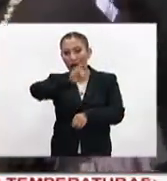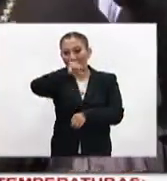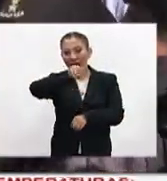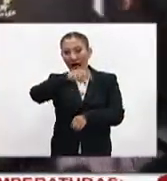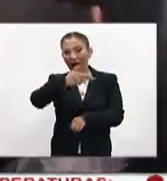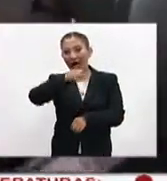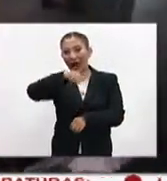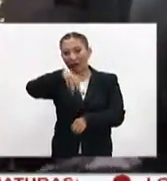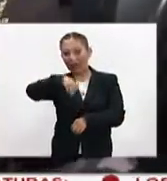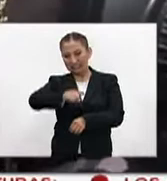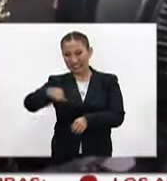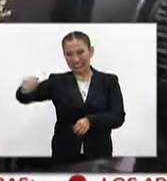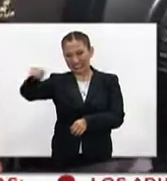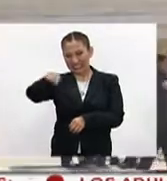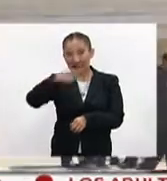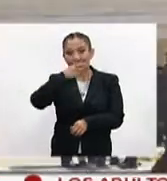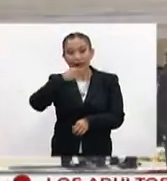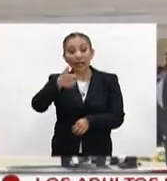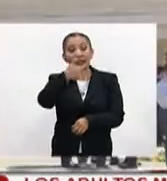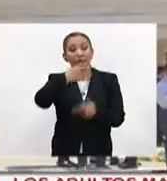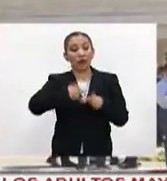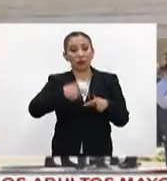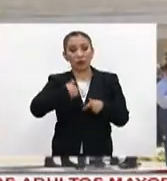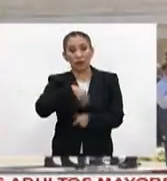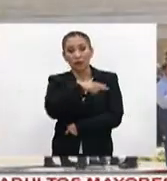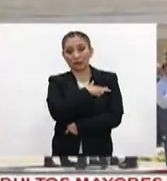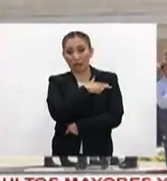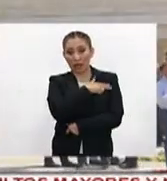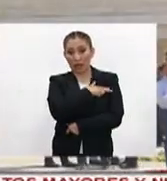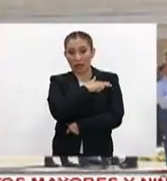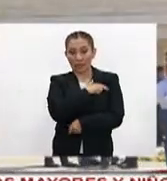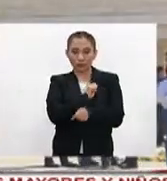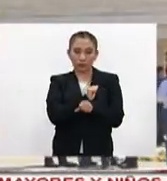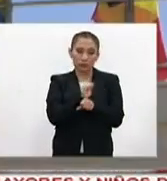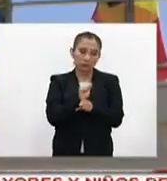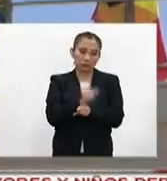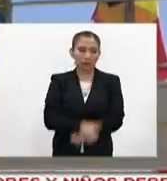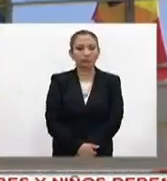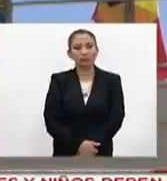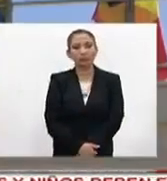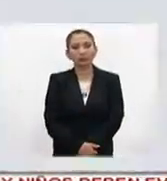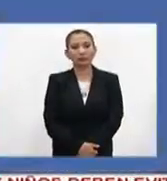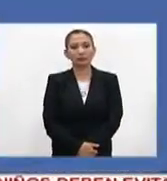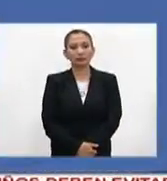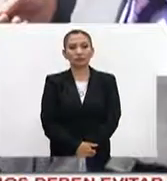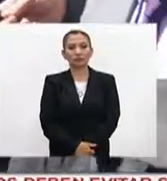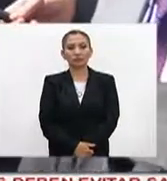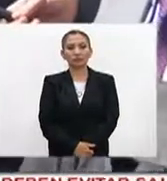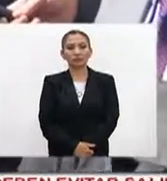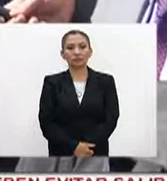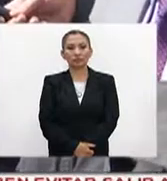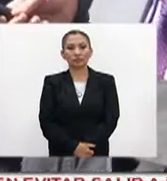Hamas. Tras este ataque, 6 personas resultaron con heridas leves.